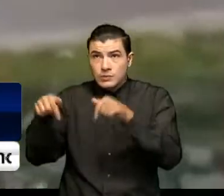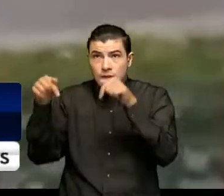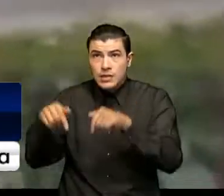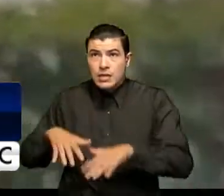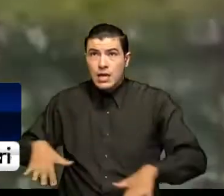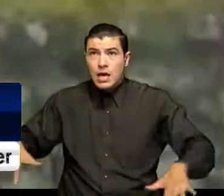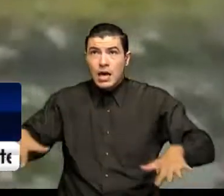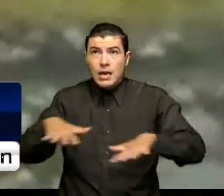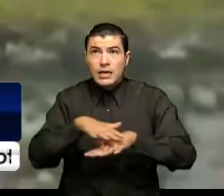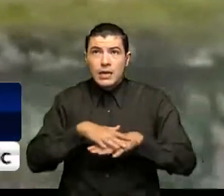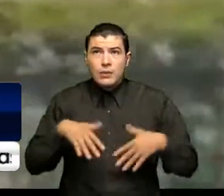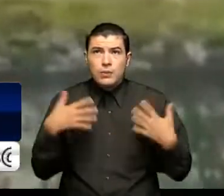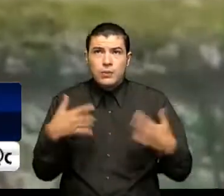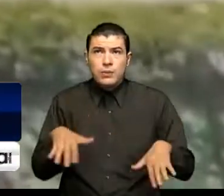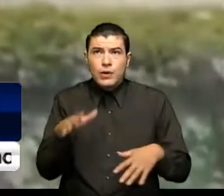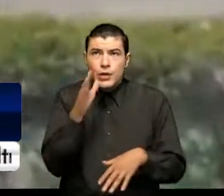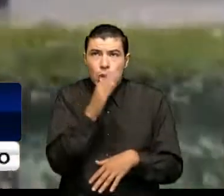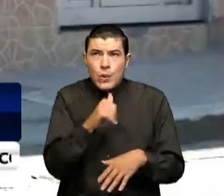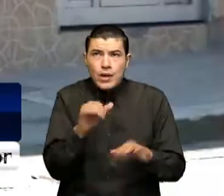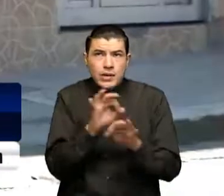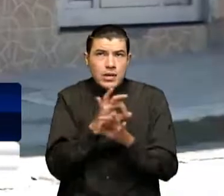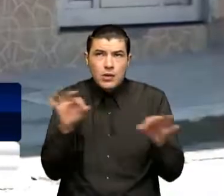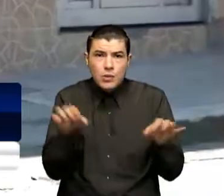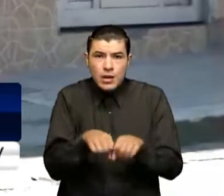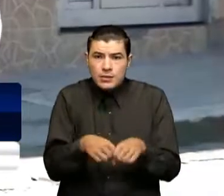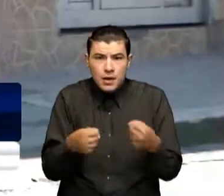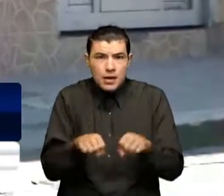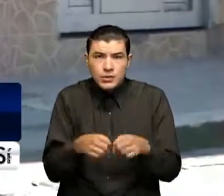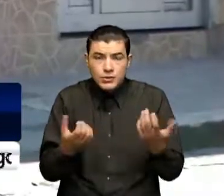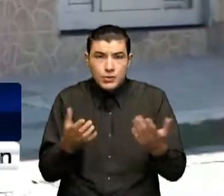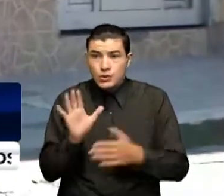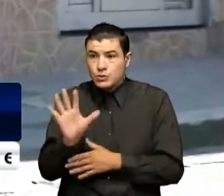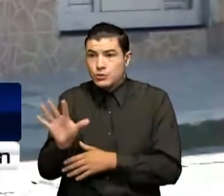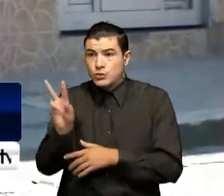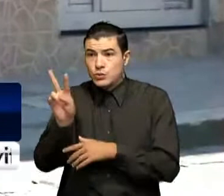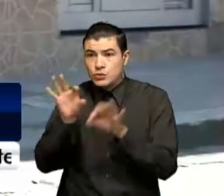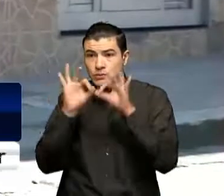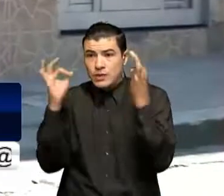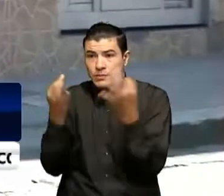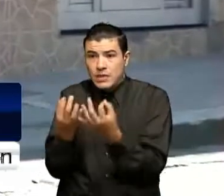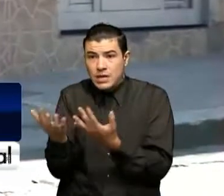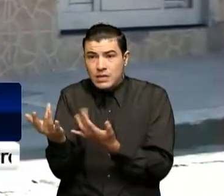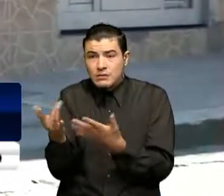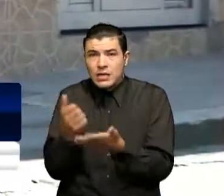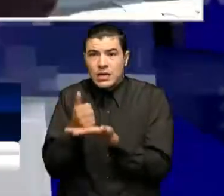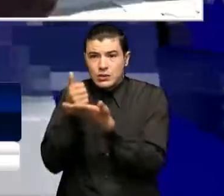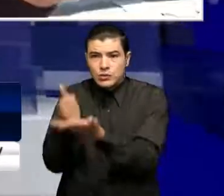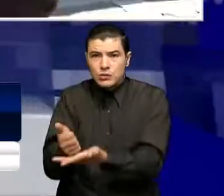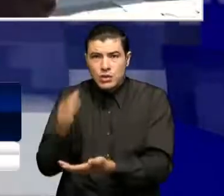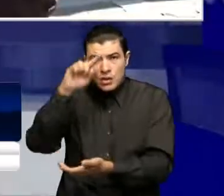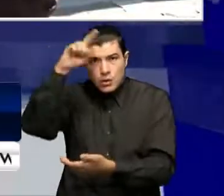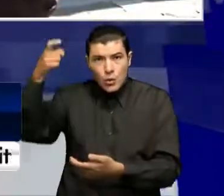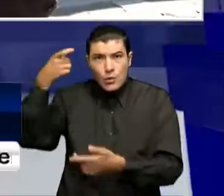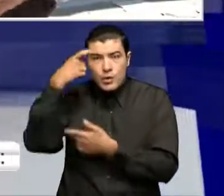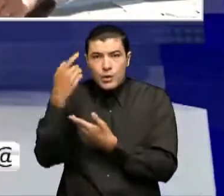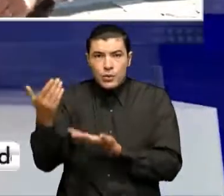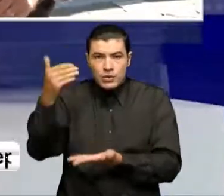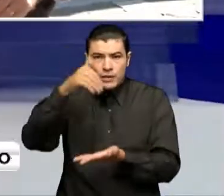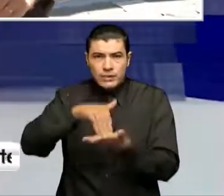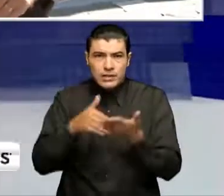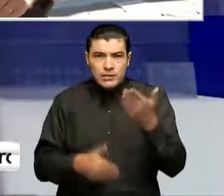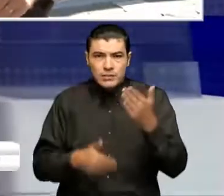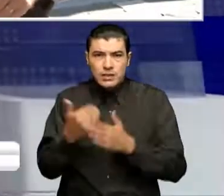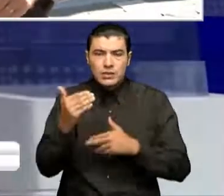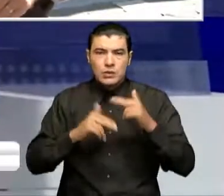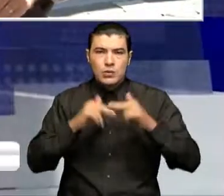metropolitana no hubo daños que lamentar estas dos familias esperan la ayuda del gobierno para empezar nuevamente y reconstruir sus